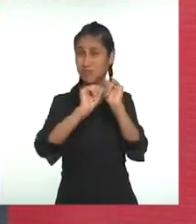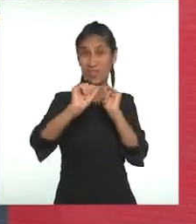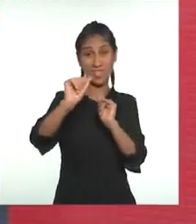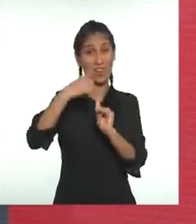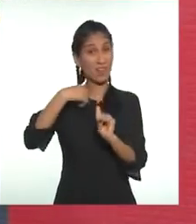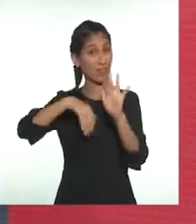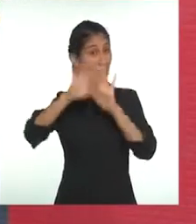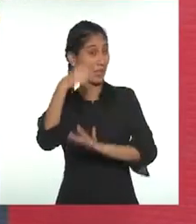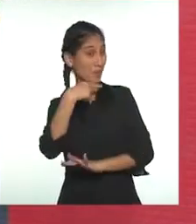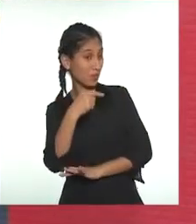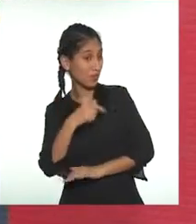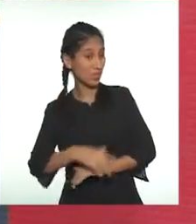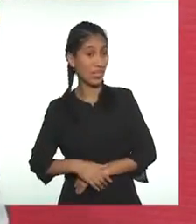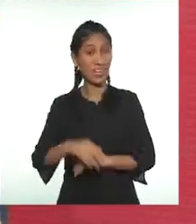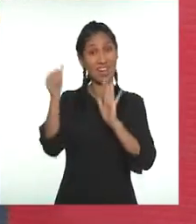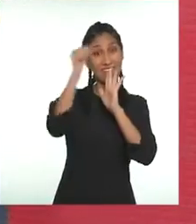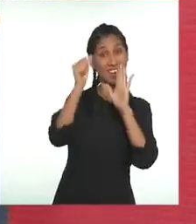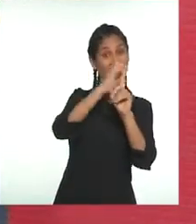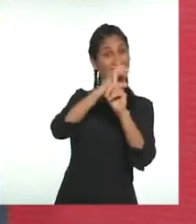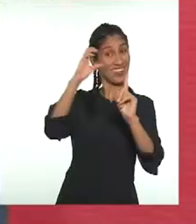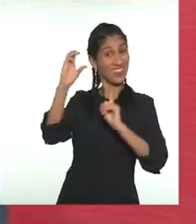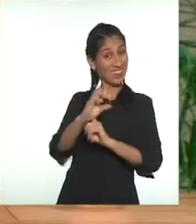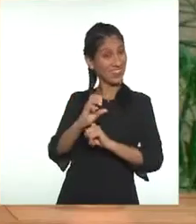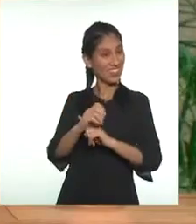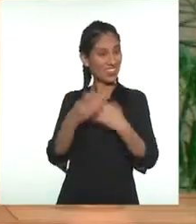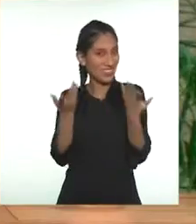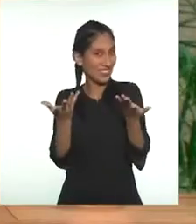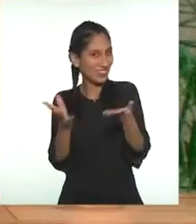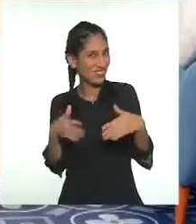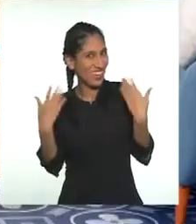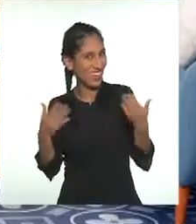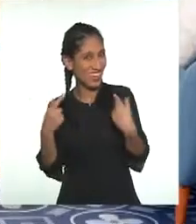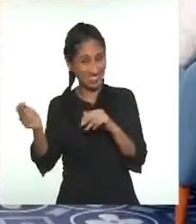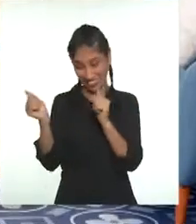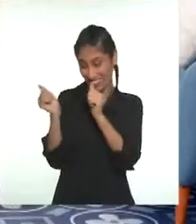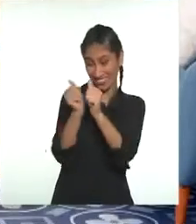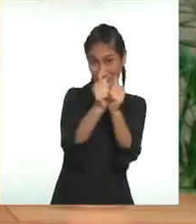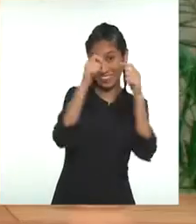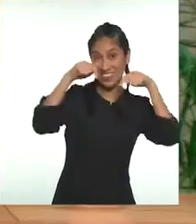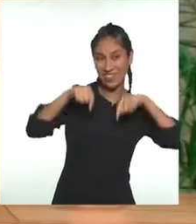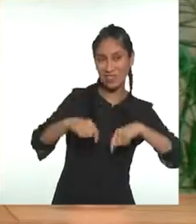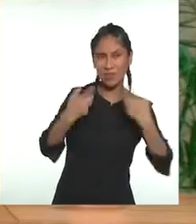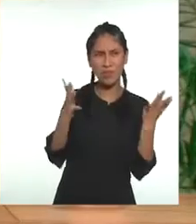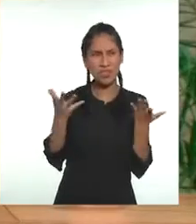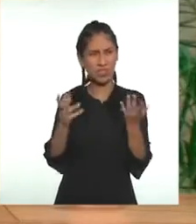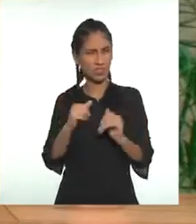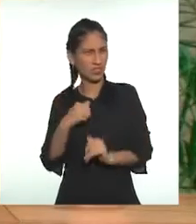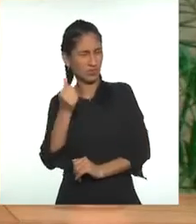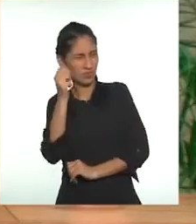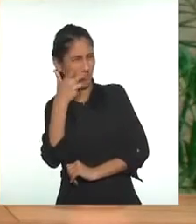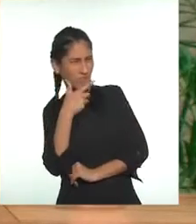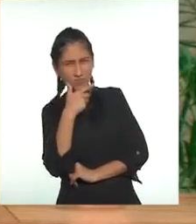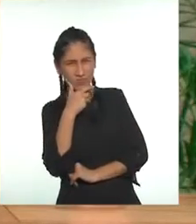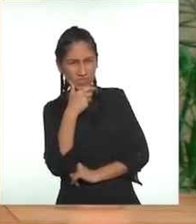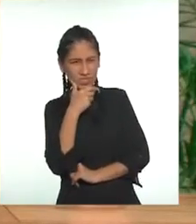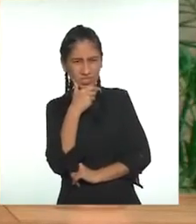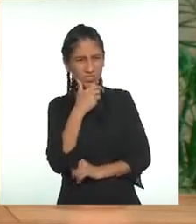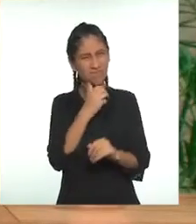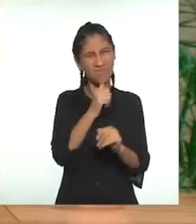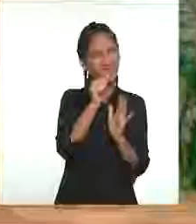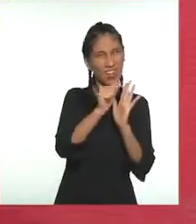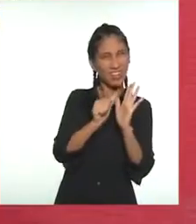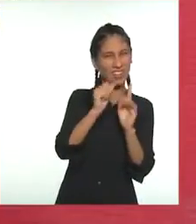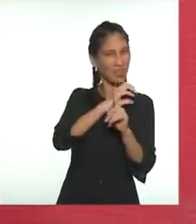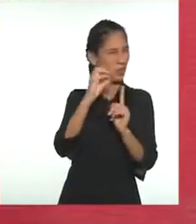mis áreas favoritas, arte y cultura. Me alegro que me estés acompañando hoy, porque yo no me siento tan conocedor en esa